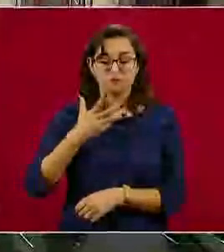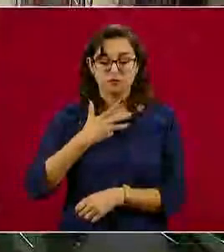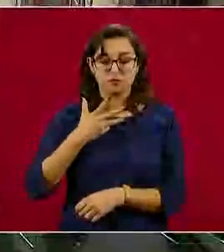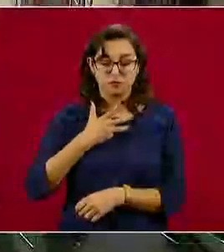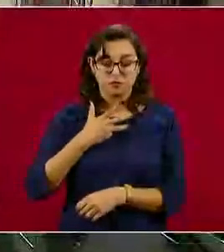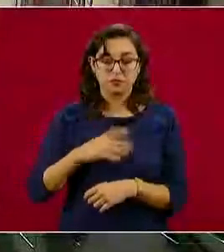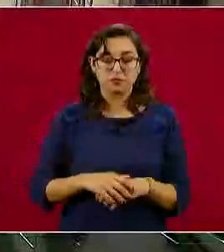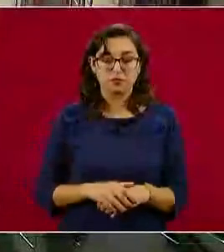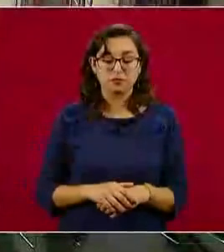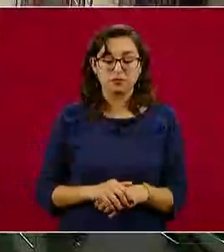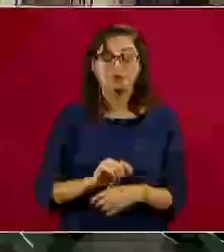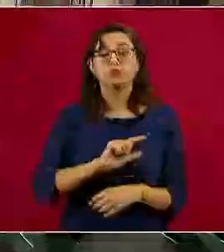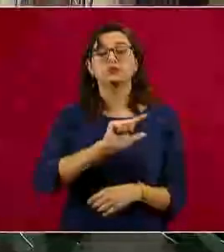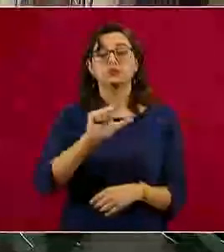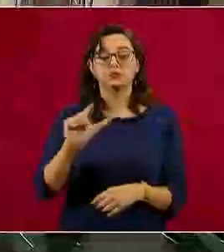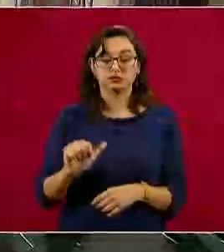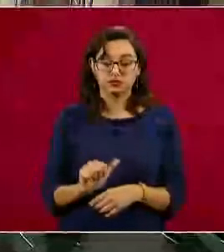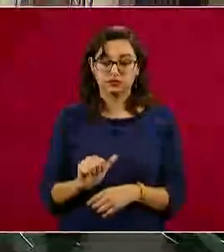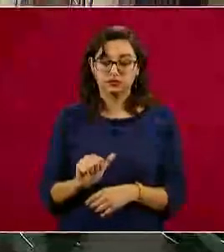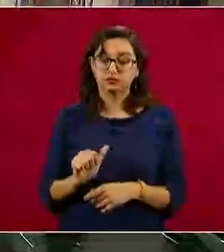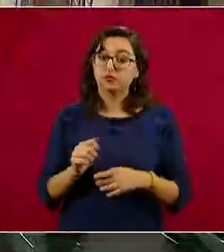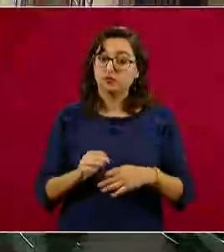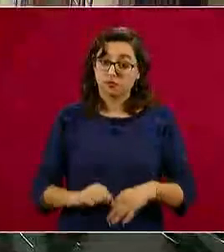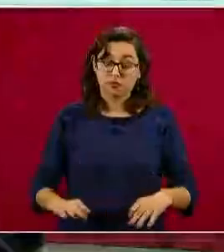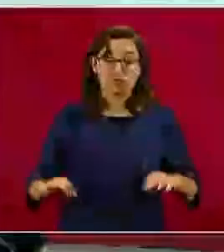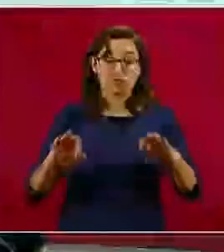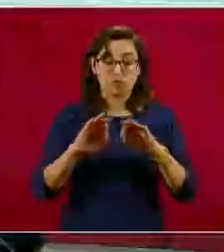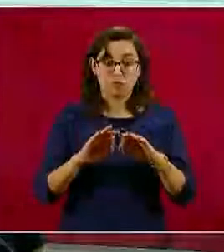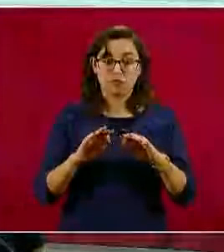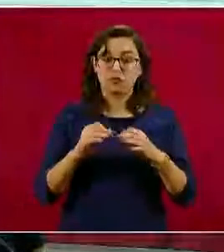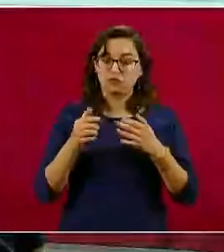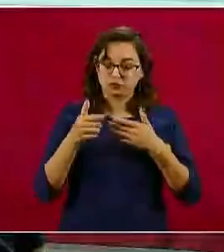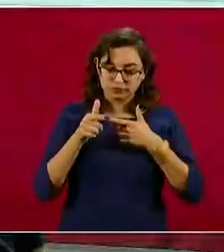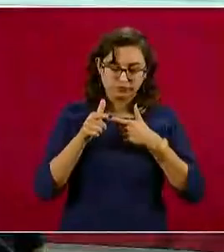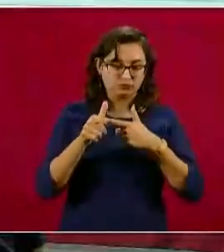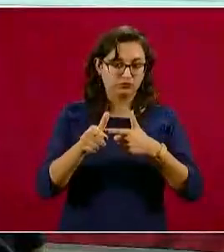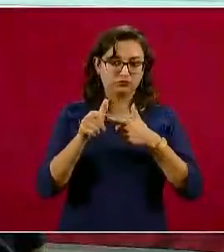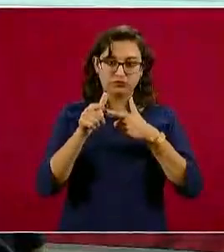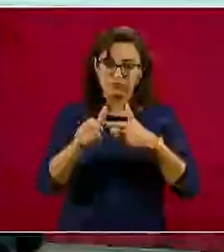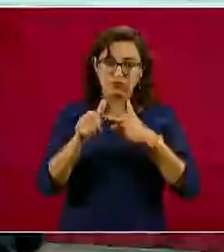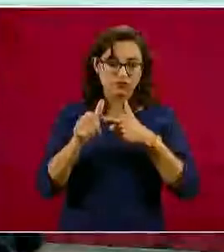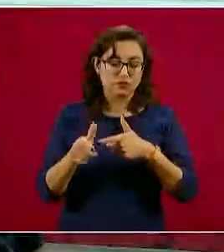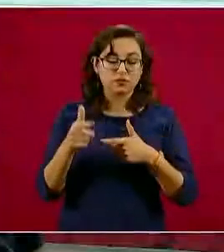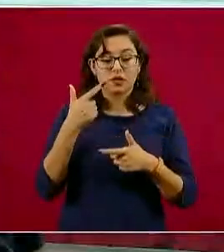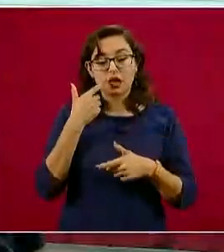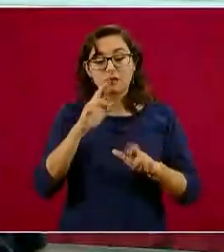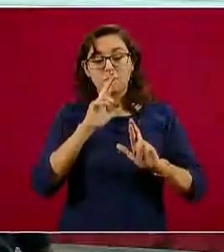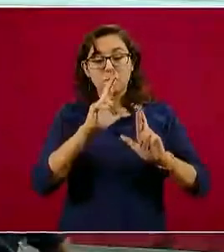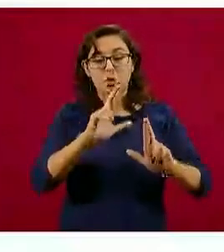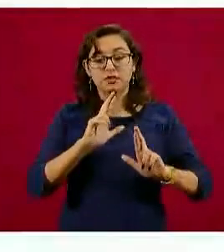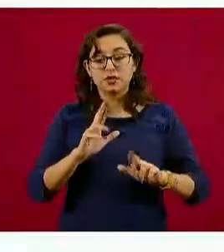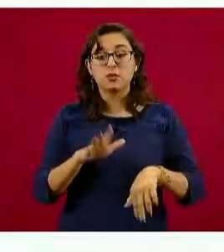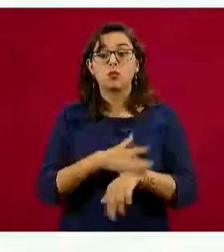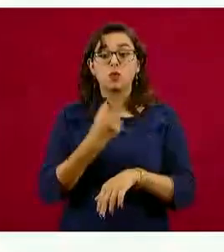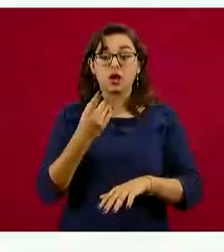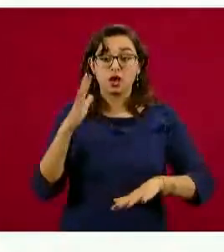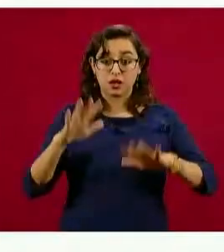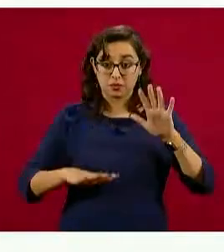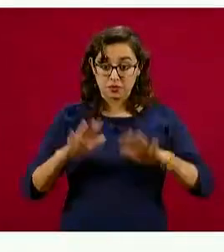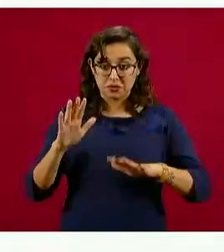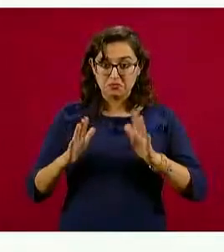un poco después de estos estudios, lo que es muy importante es que se siga en la confirmación diagnóstica. Muchas veces estos estudios pueden